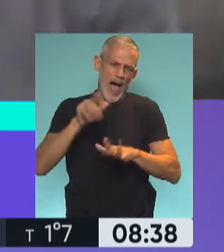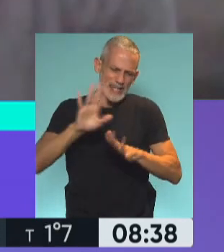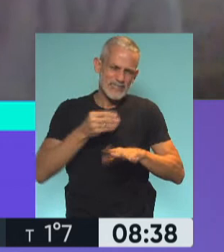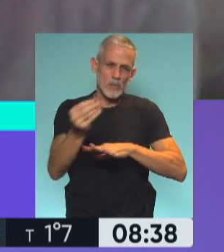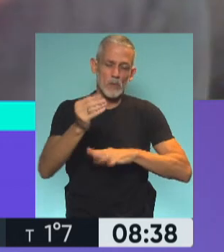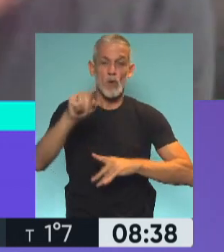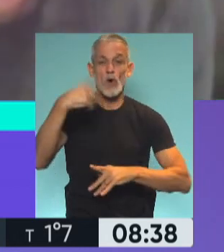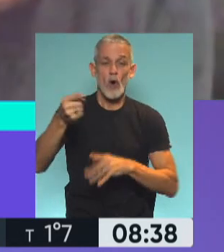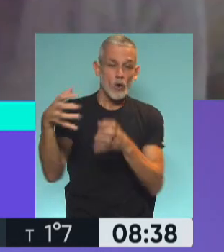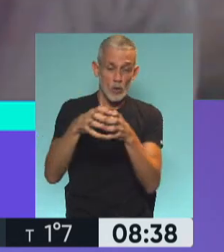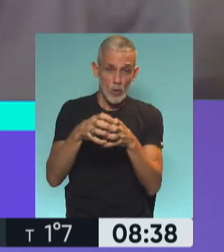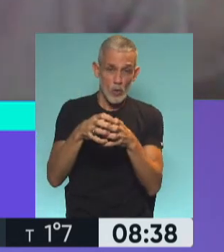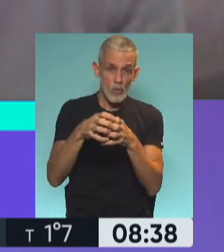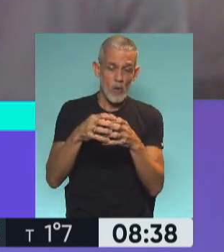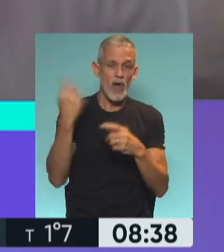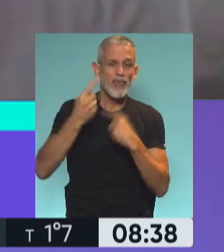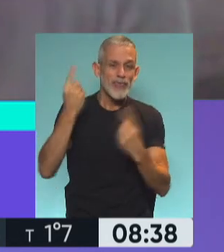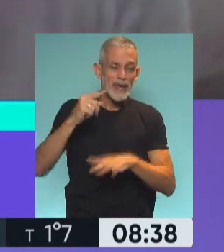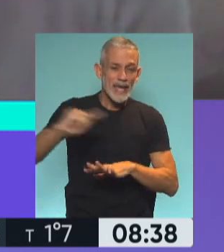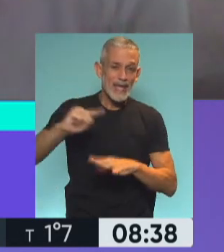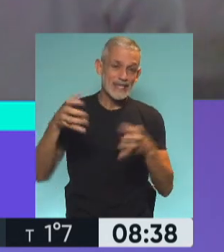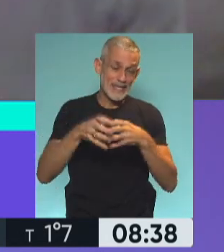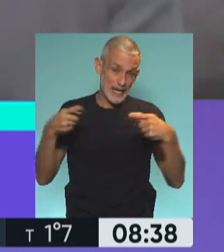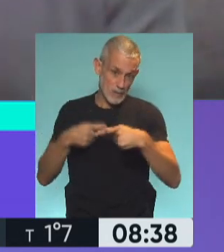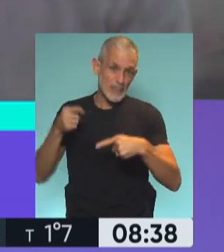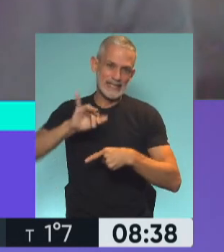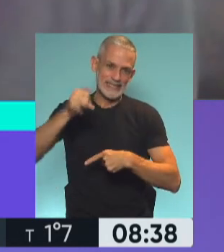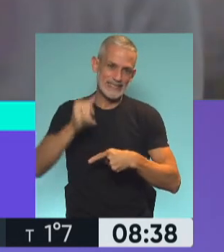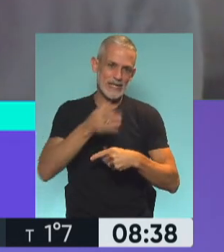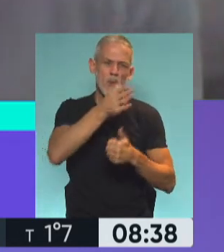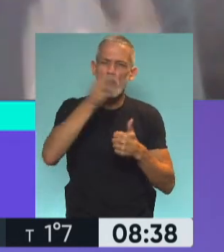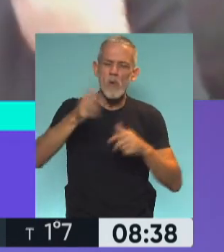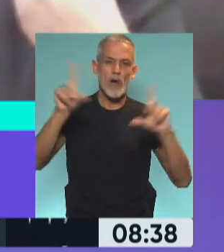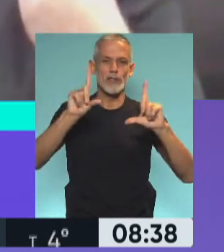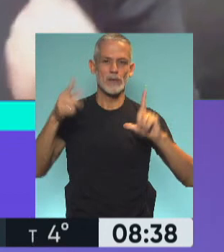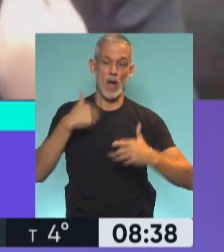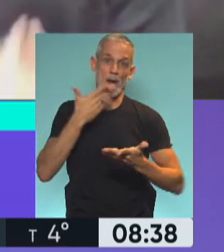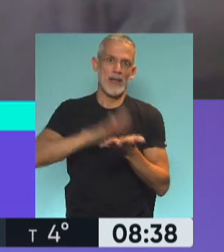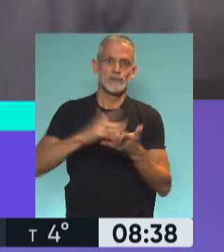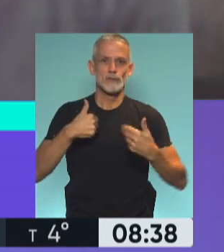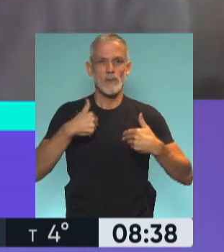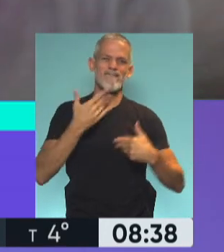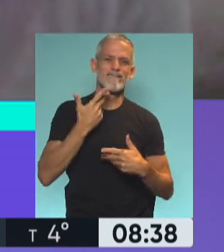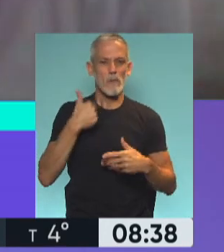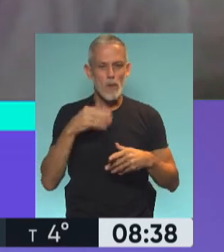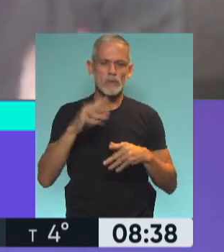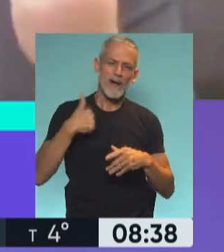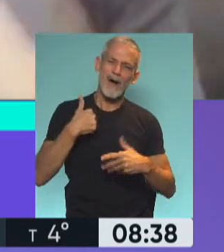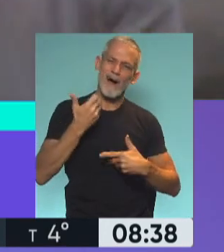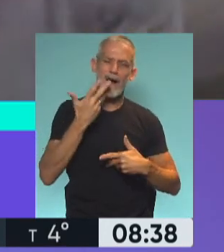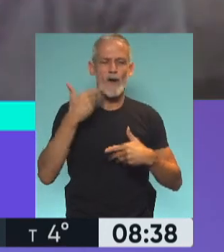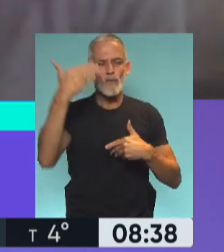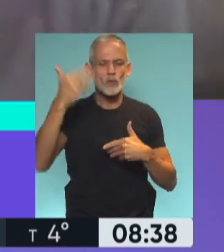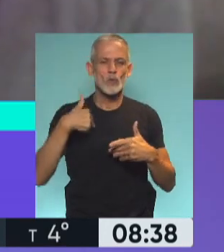hacen otras y otros dirigentes de la oposición, que recorren canales de televisión para hablar sobre sus aspiraciones personales y sobre